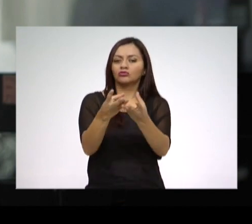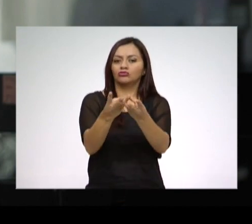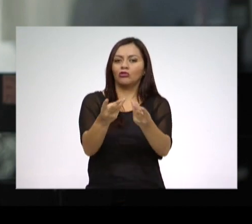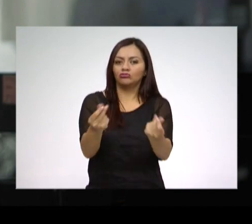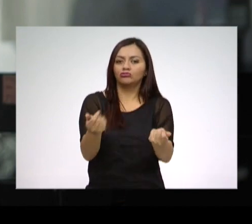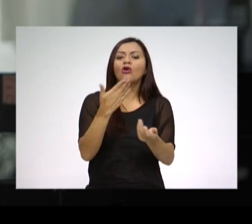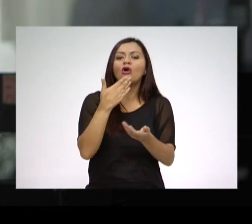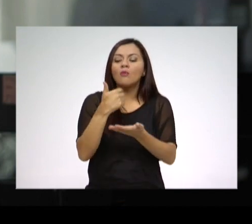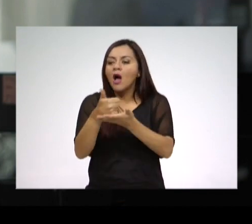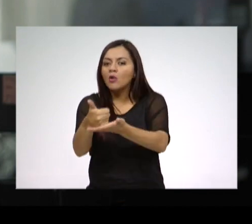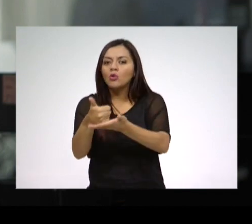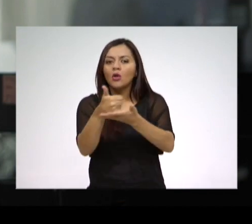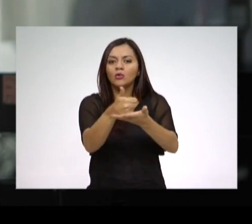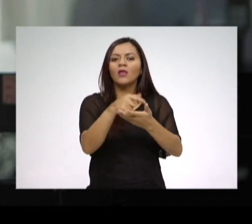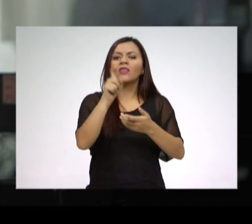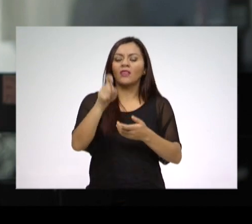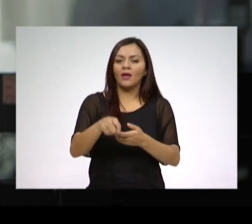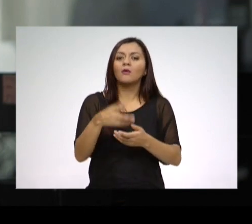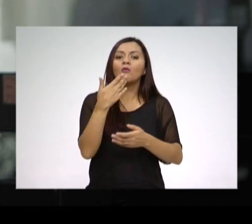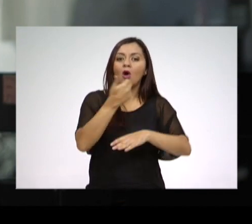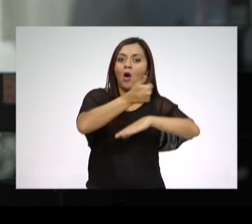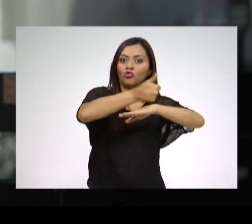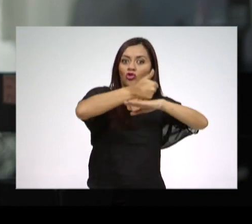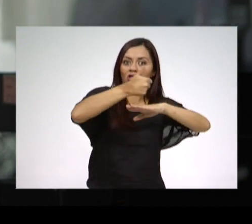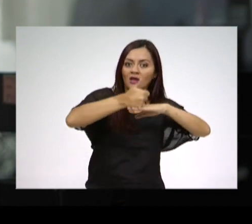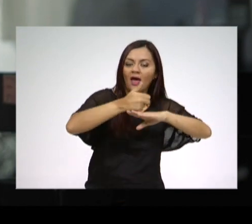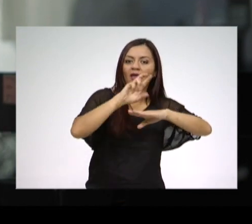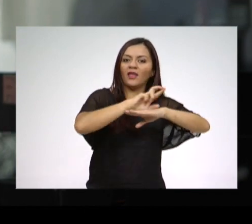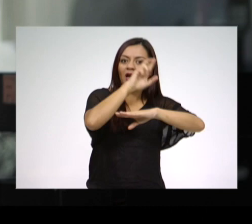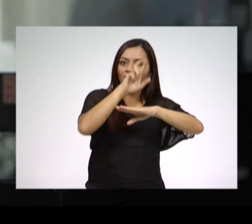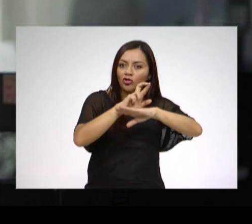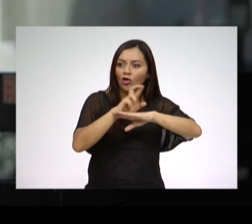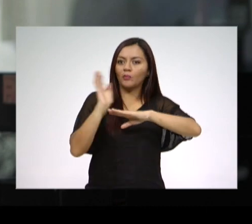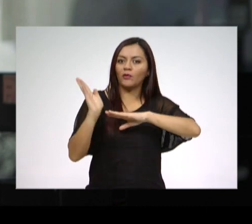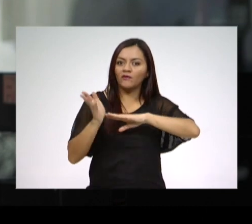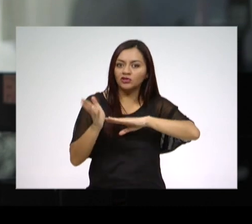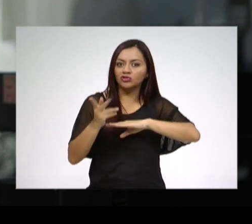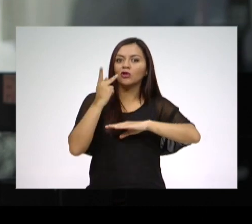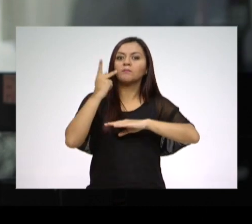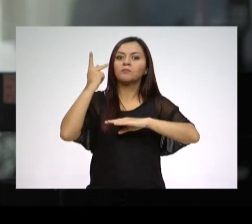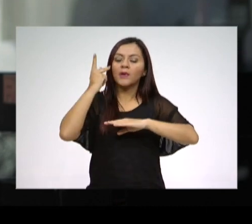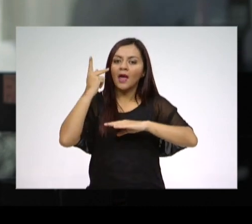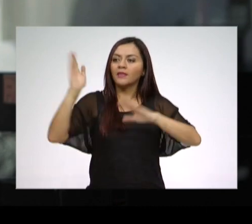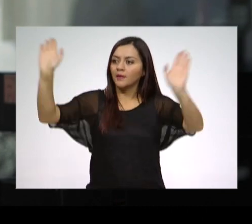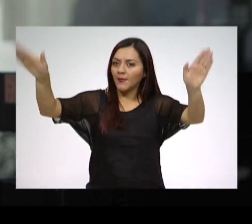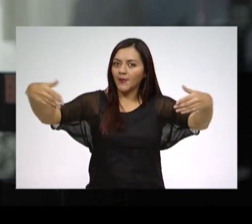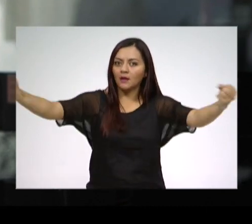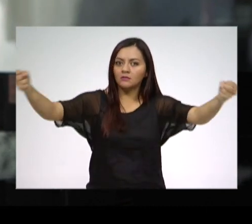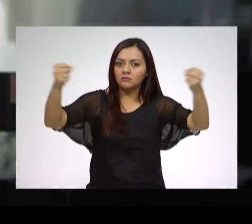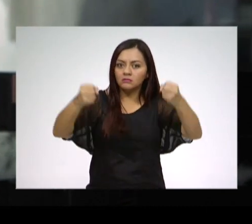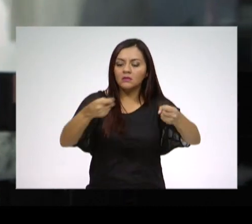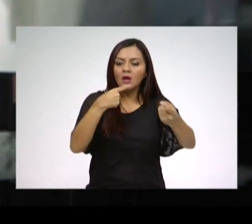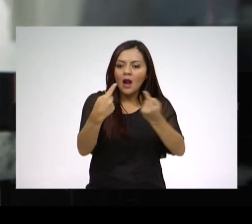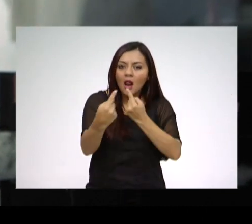acciones que se tengan que tomar, ¿no? Desde autoridades, con docentes, incluir a padres y madres de familia, porque